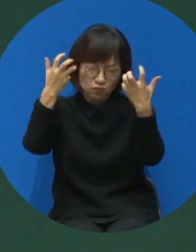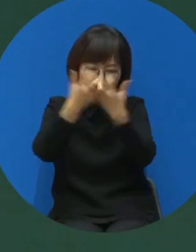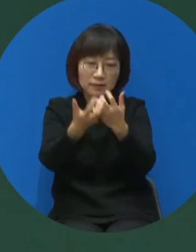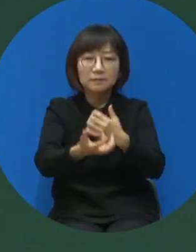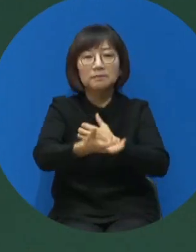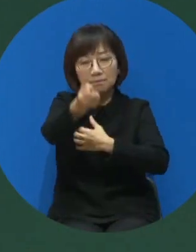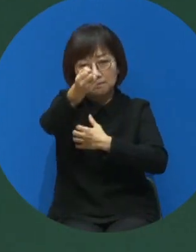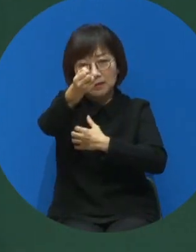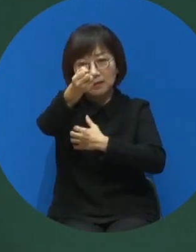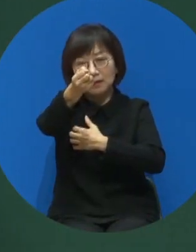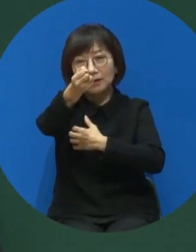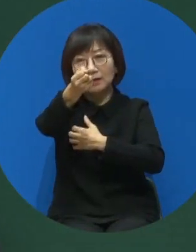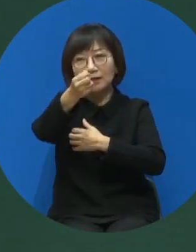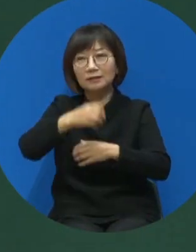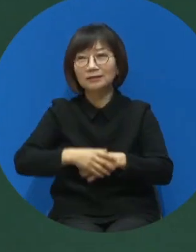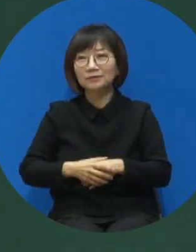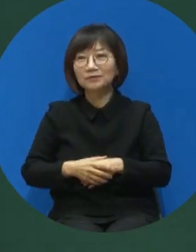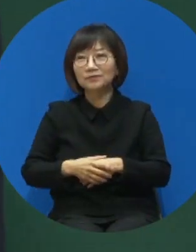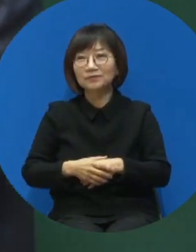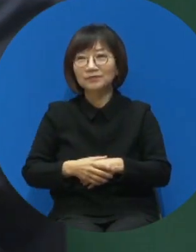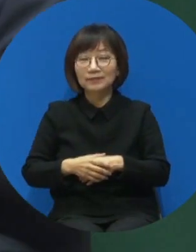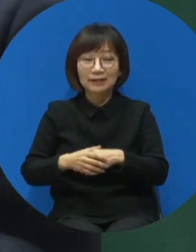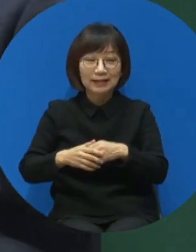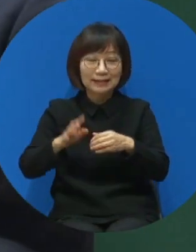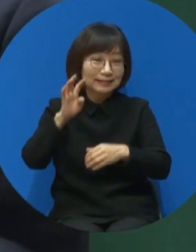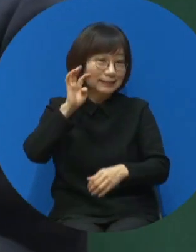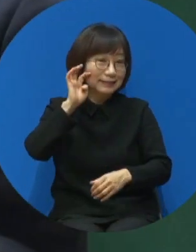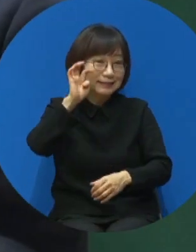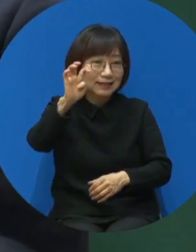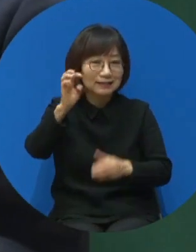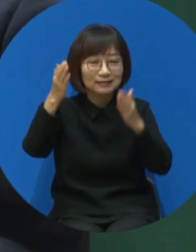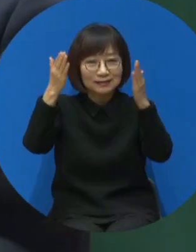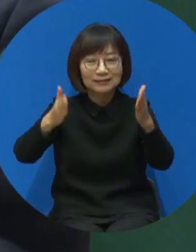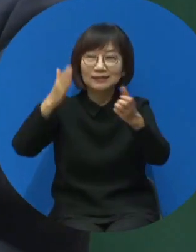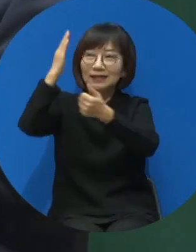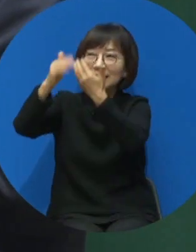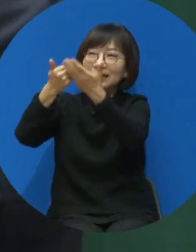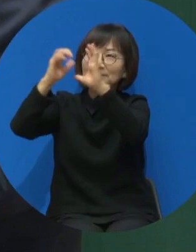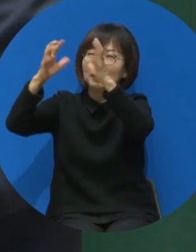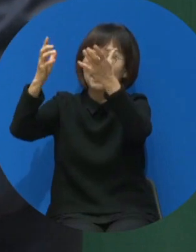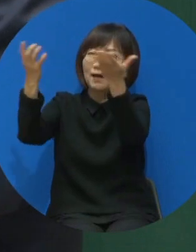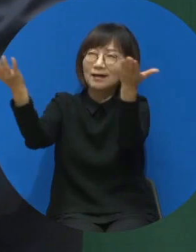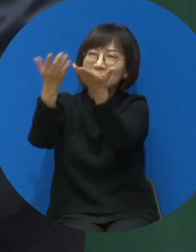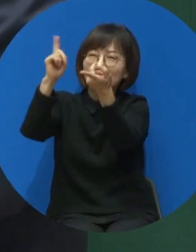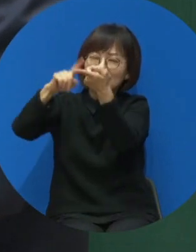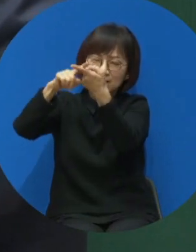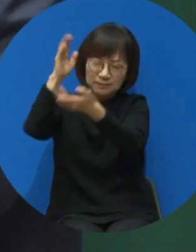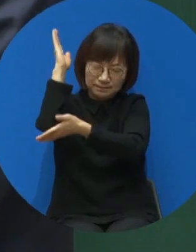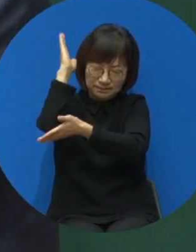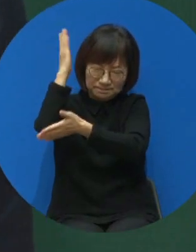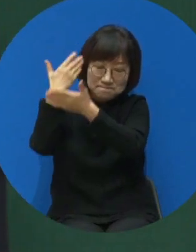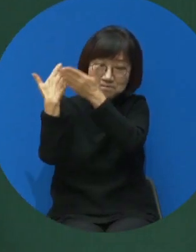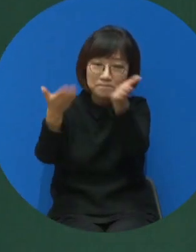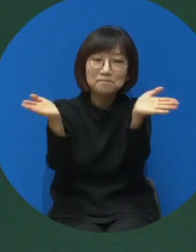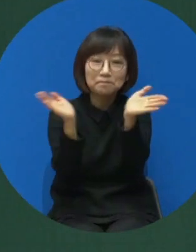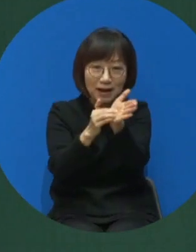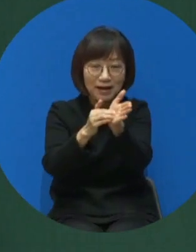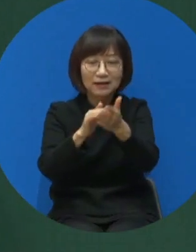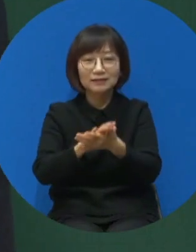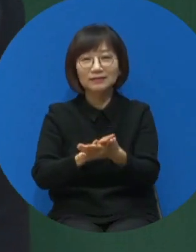esto aparece todo ahí se toman la raíz durante 40 días las obras del reino de dios a cada uno en eso